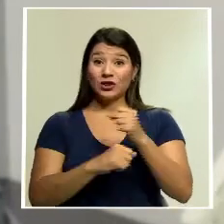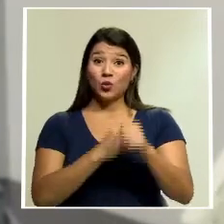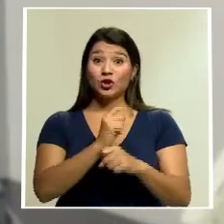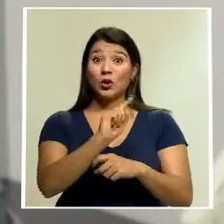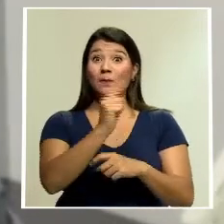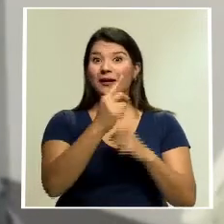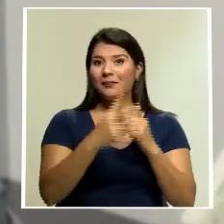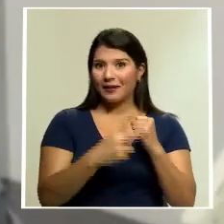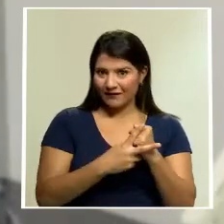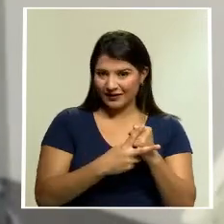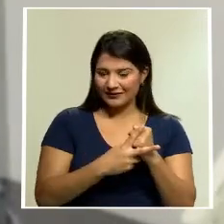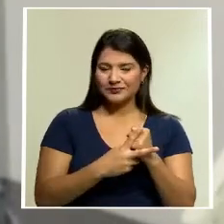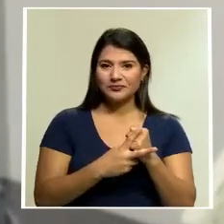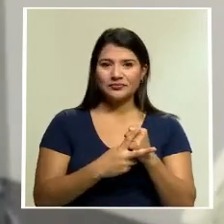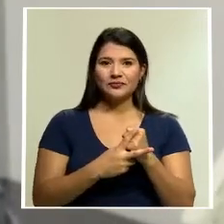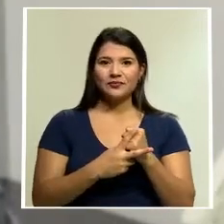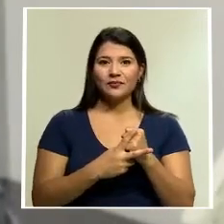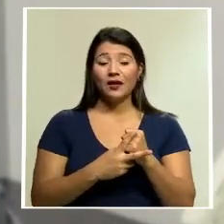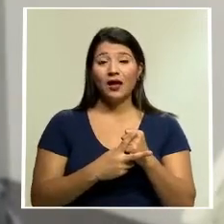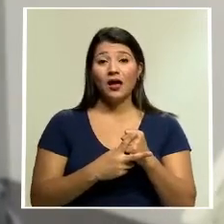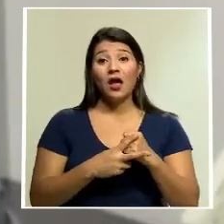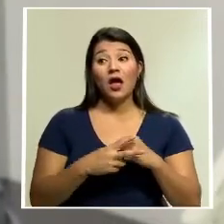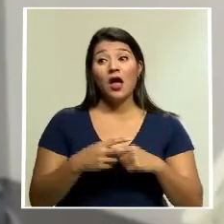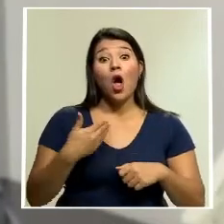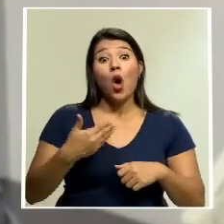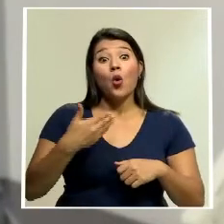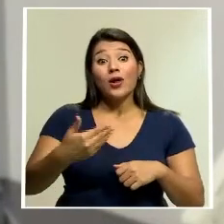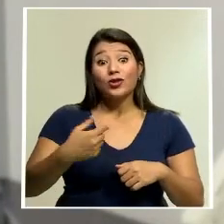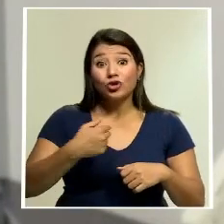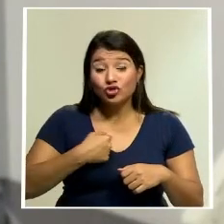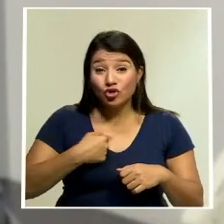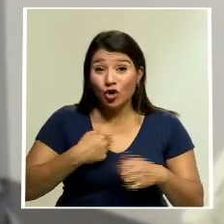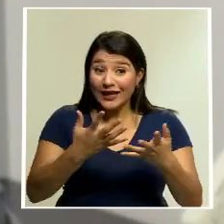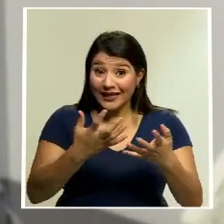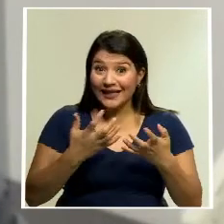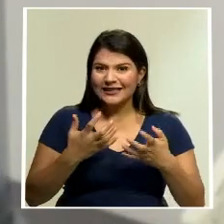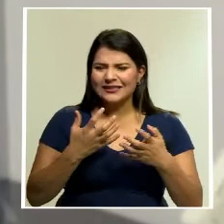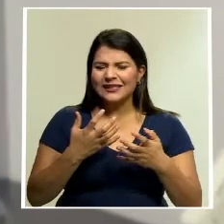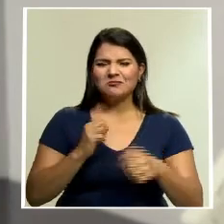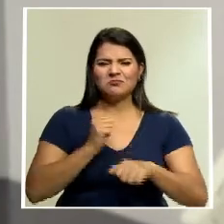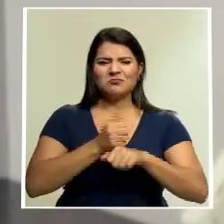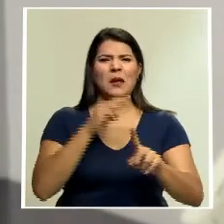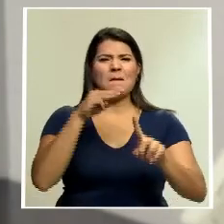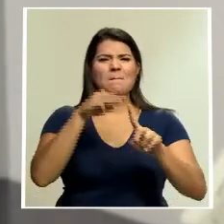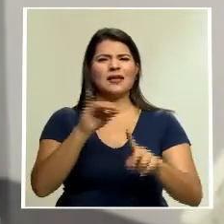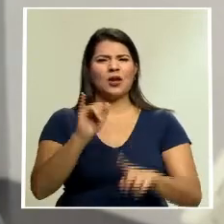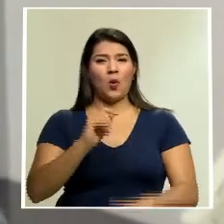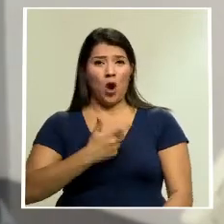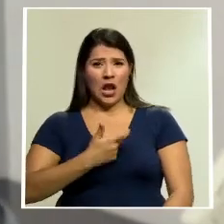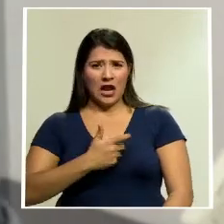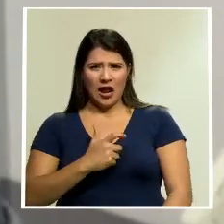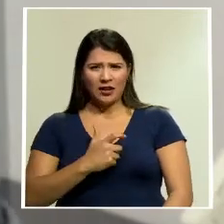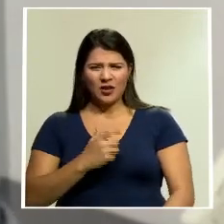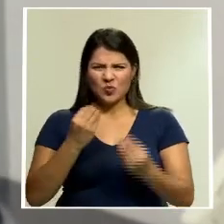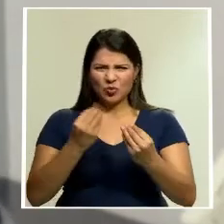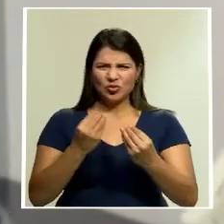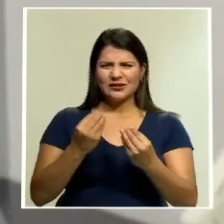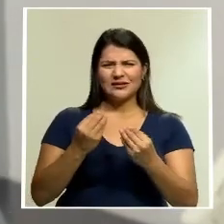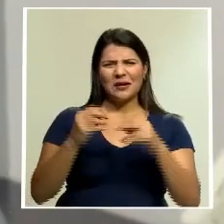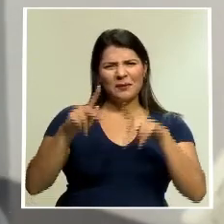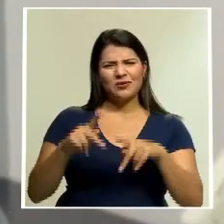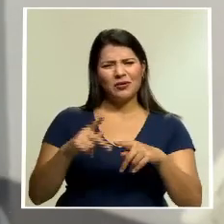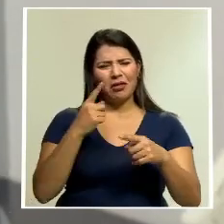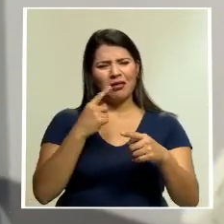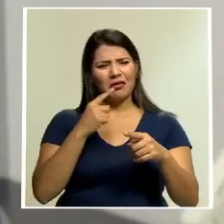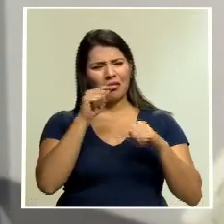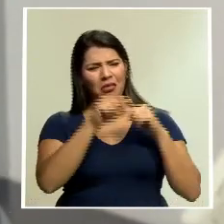vez. Cuando quise ser alcalde a los 19 años, alguna gente también me cuestionó, no solamente la